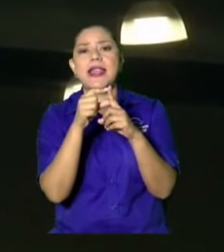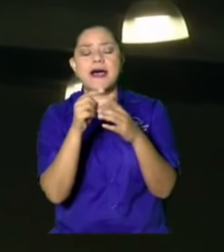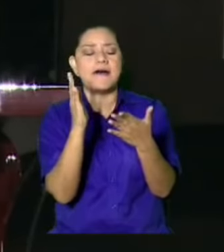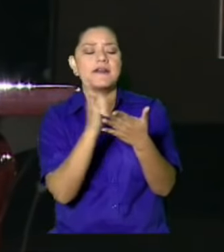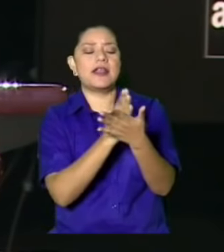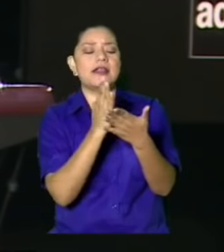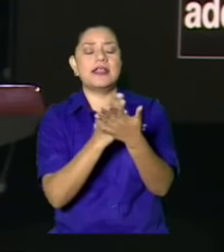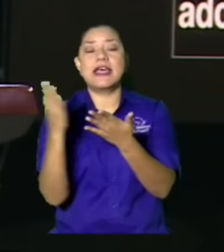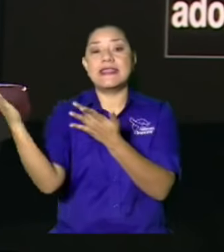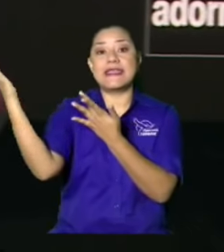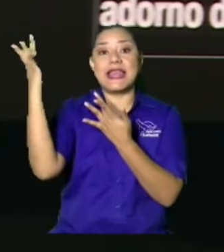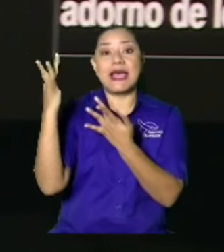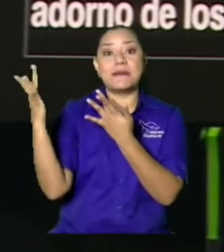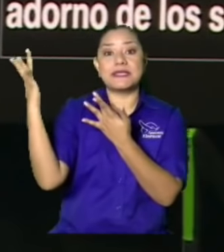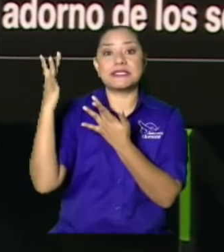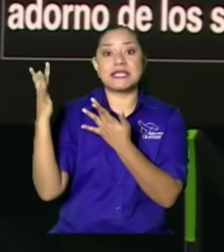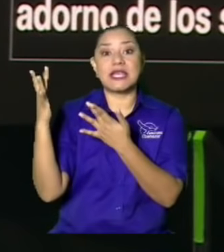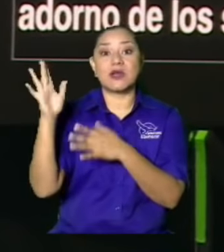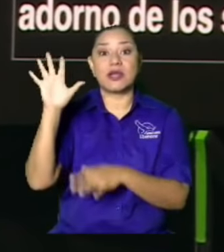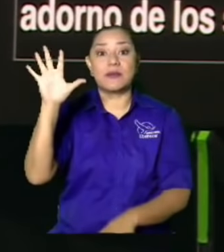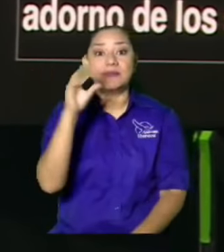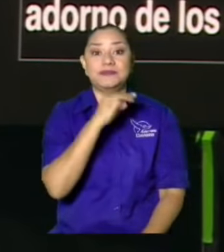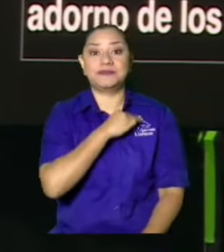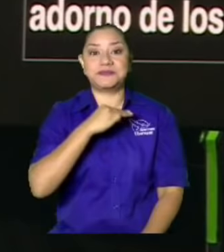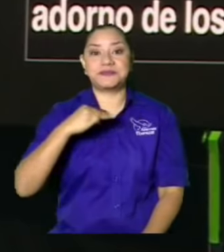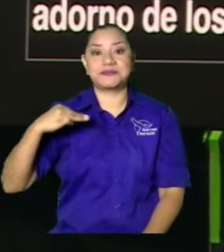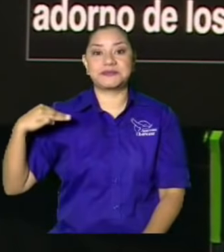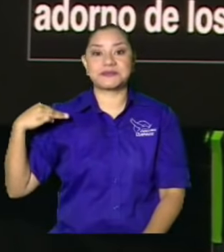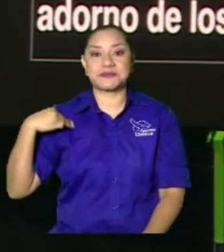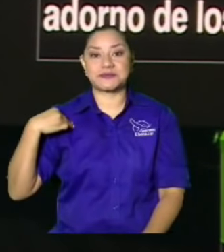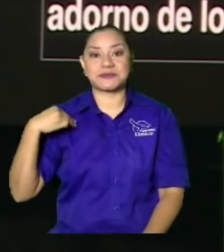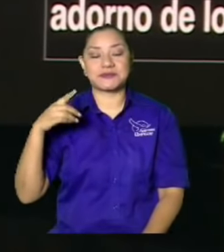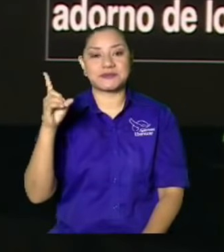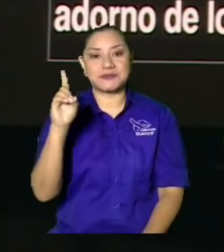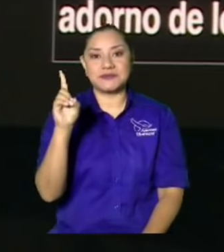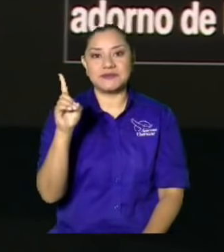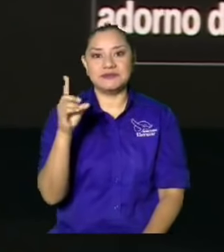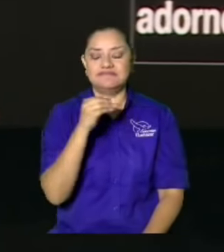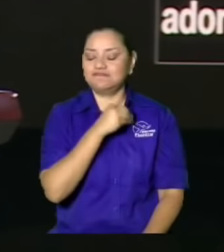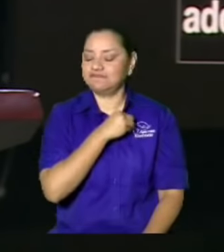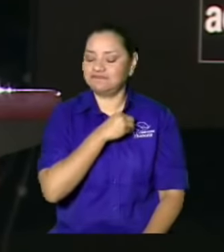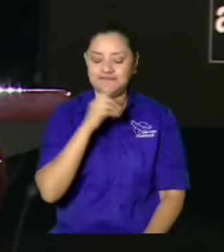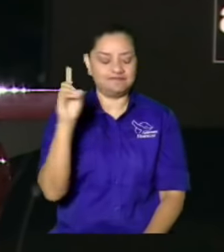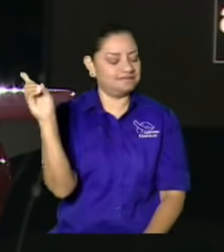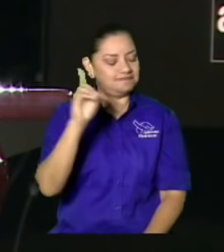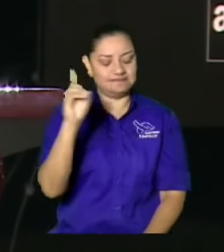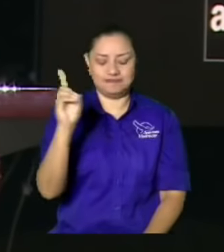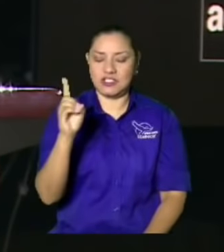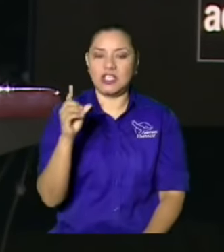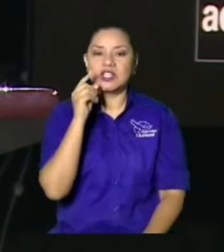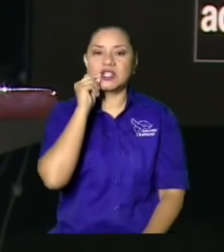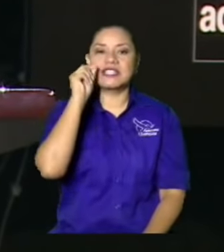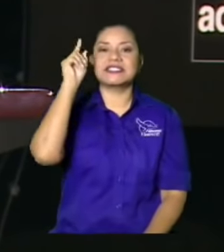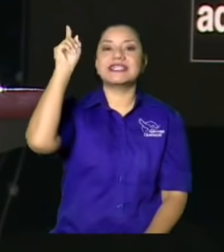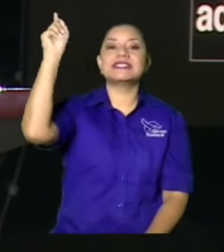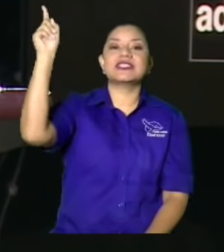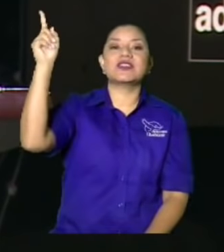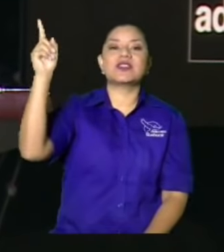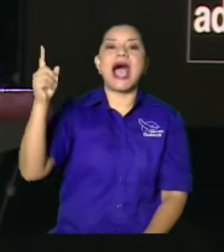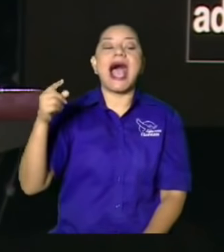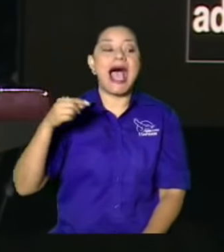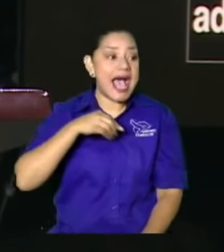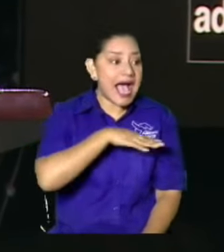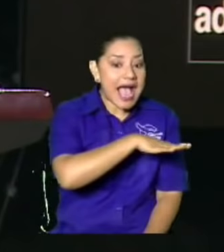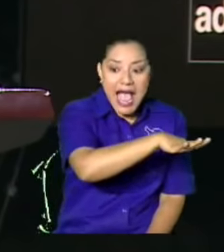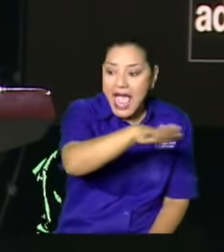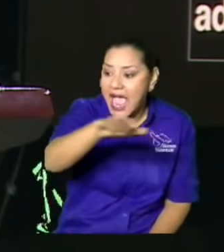soberana misericordia de Dios dada por los cinco ministerios. No, no queremos. Entonces dijo el Señor, bueno, a este pueblo le tengo que mostrar yo